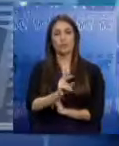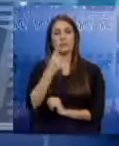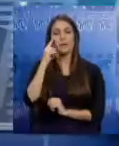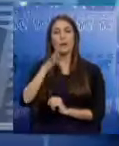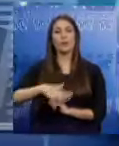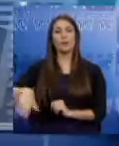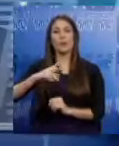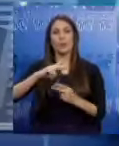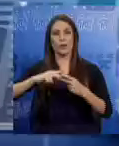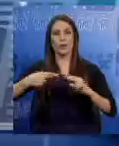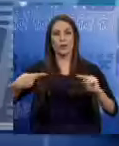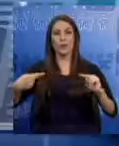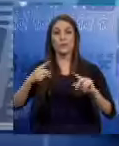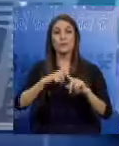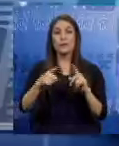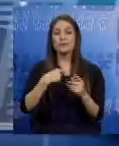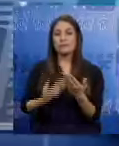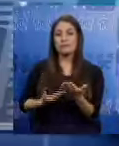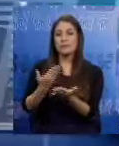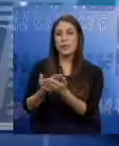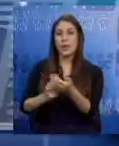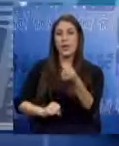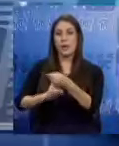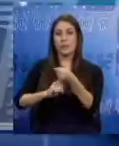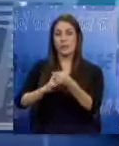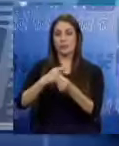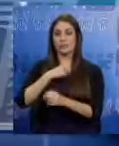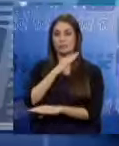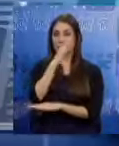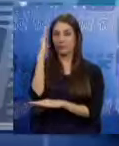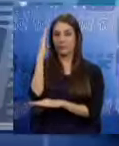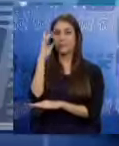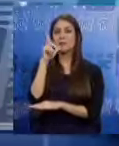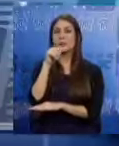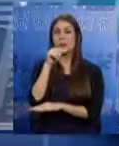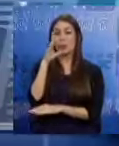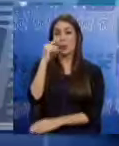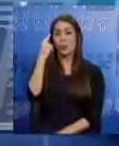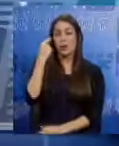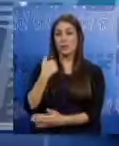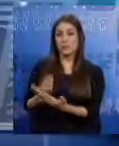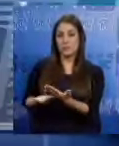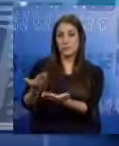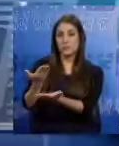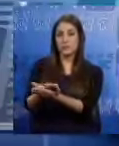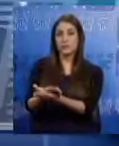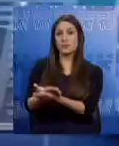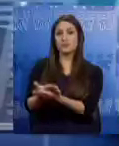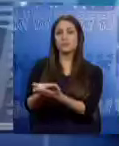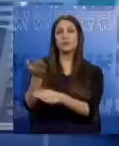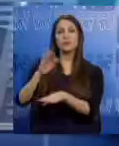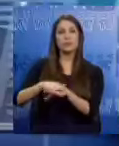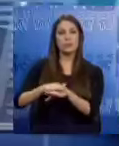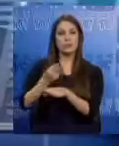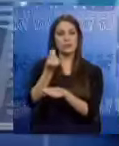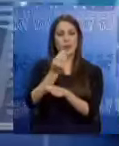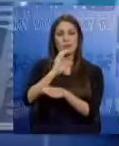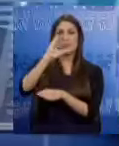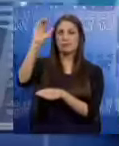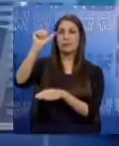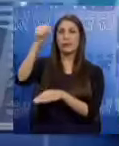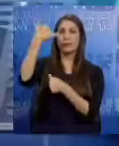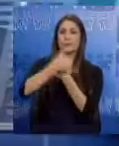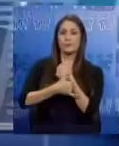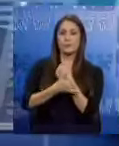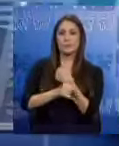región. En ese marco mostró su apoyo al pacto ético propuesto por el presidente Rafael Correa, contrario a destinar dinero a